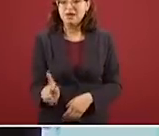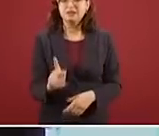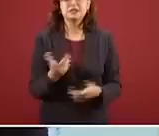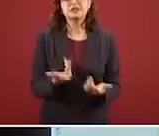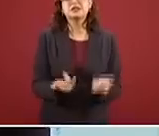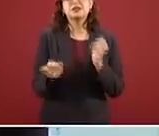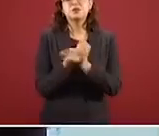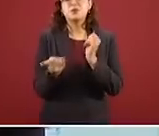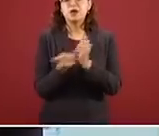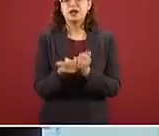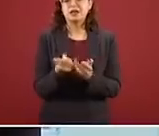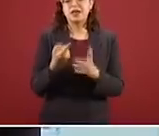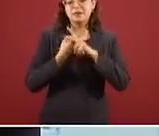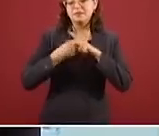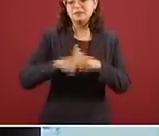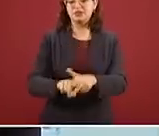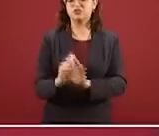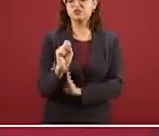Salinas,